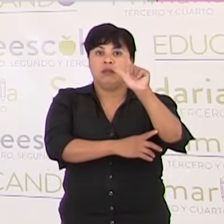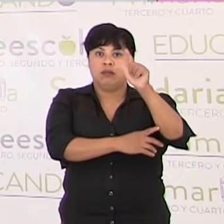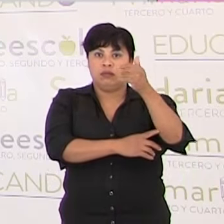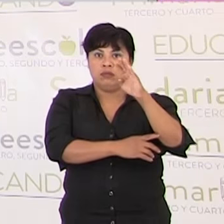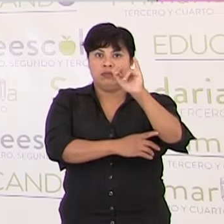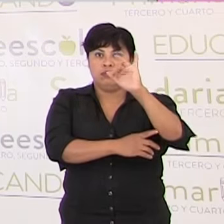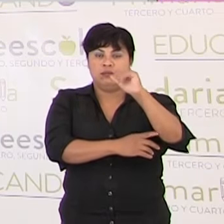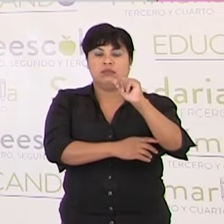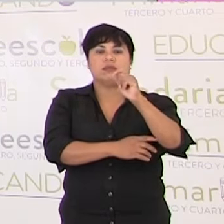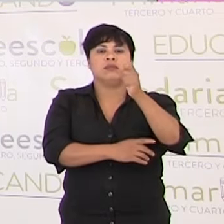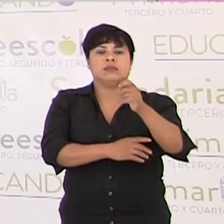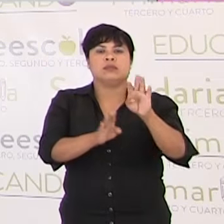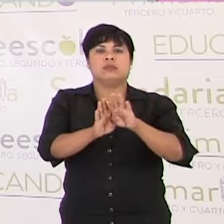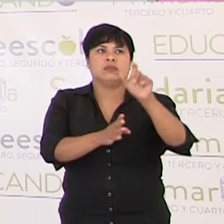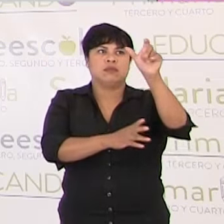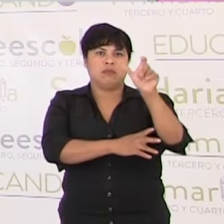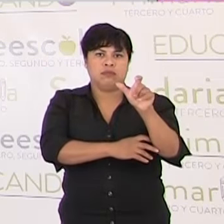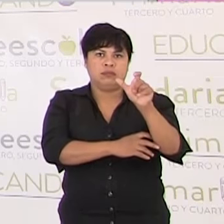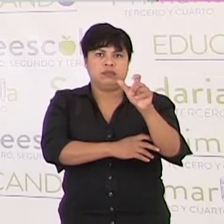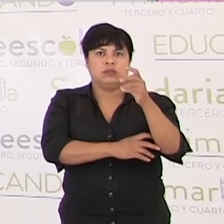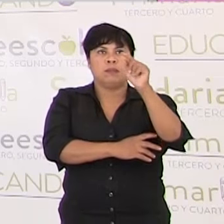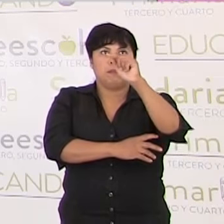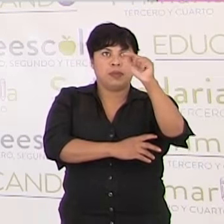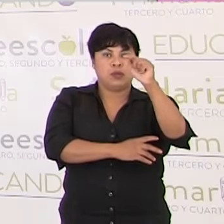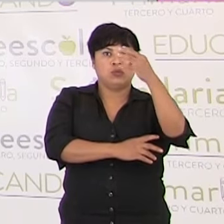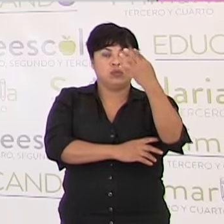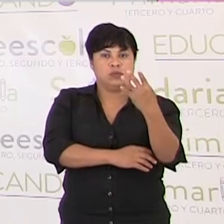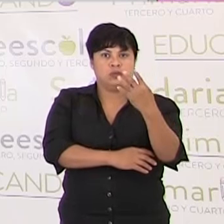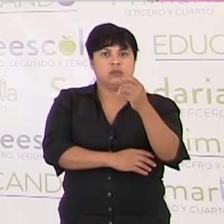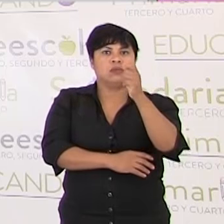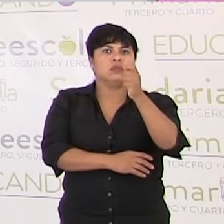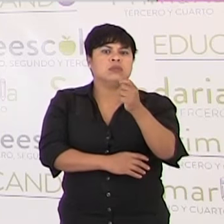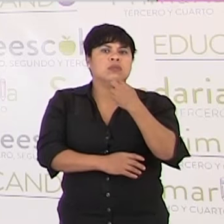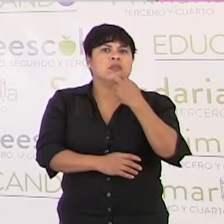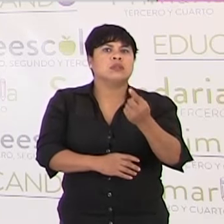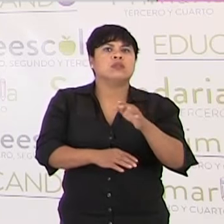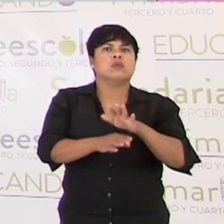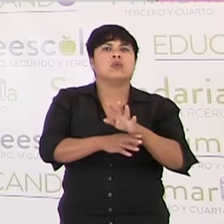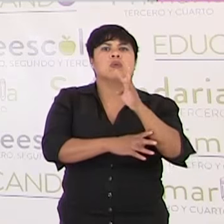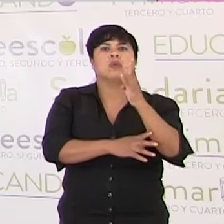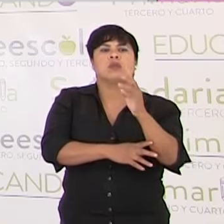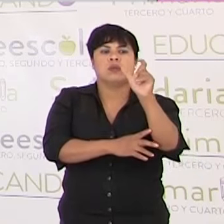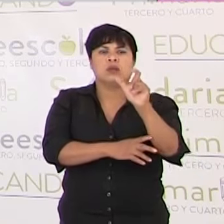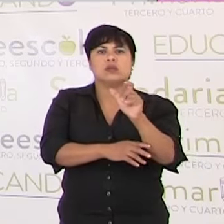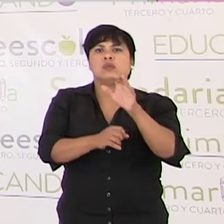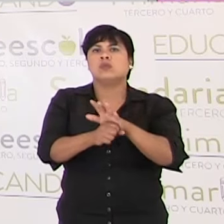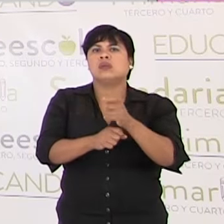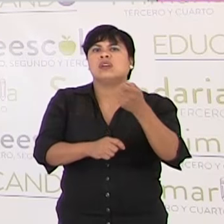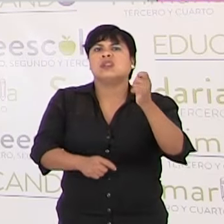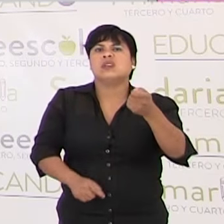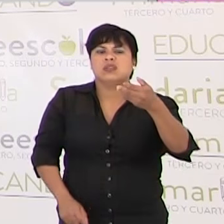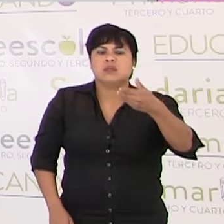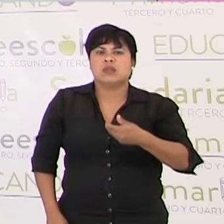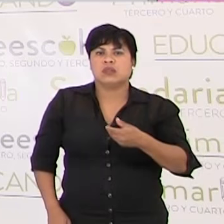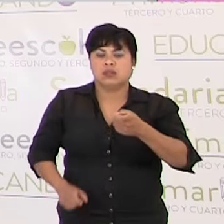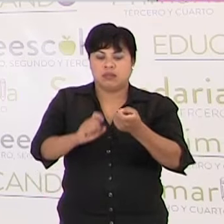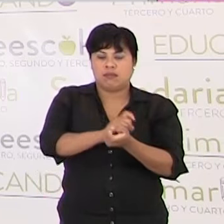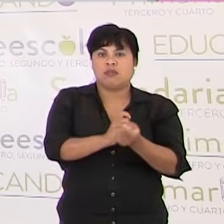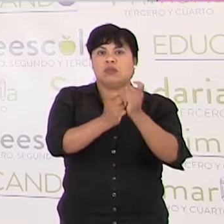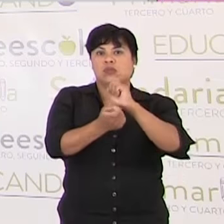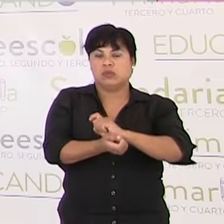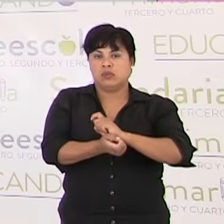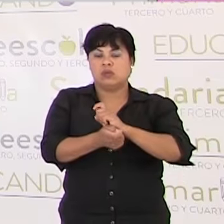Algebraicamente nos lo representan como x menos 4. ¿Qué nos piden hacer con esta expresión? ¿Sí?